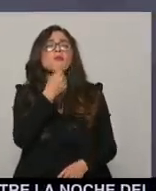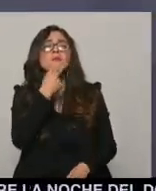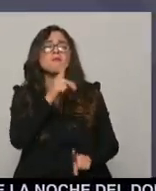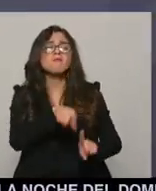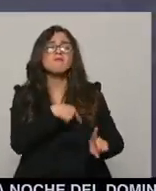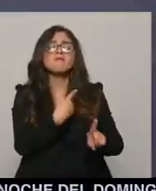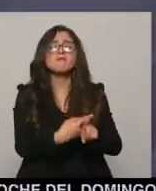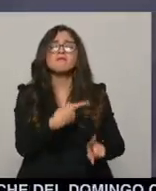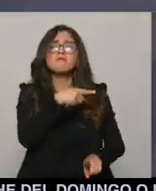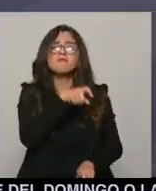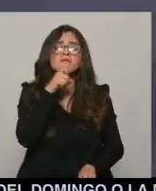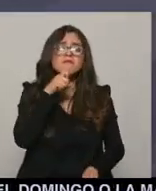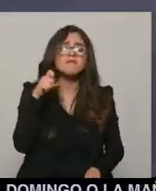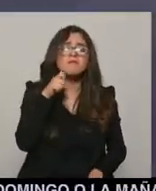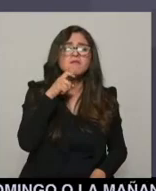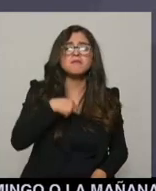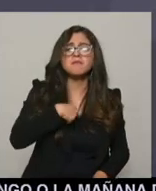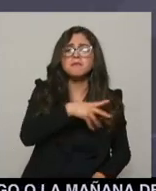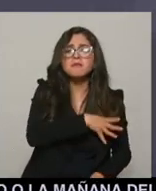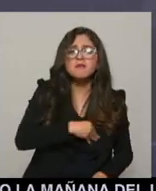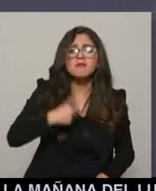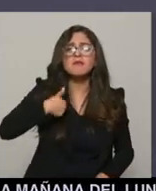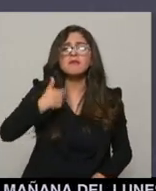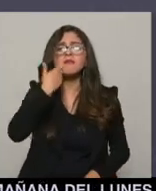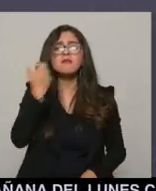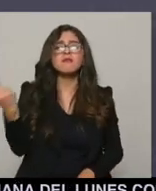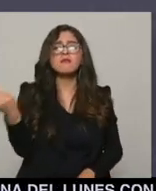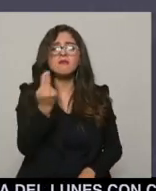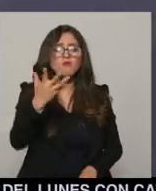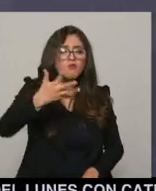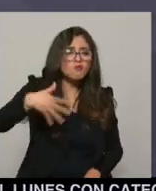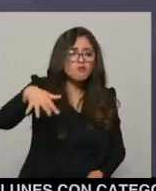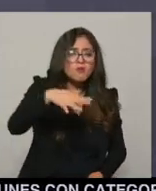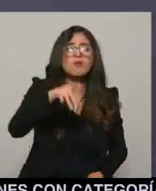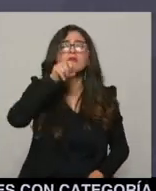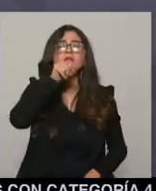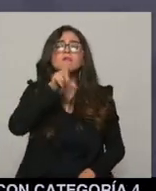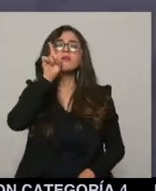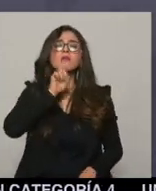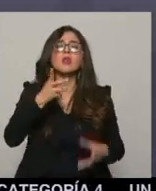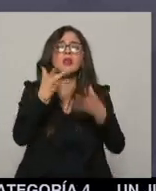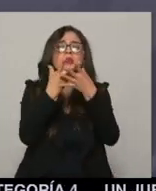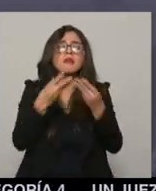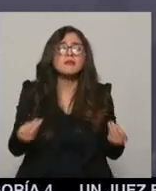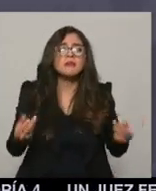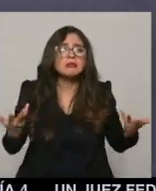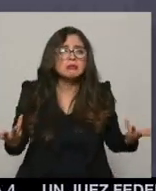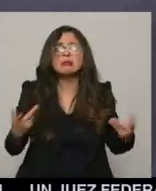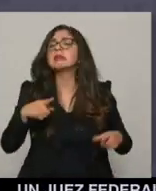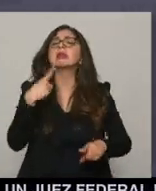queremos que los busquen, y las de las desaparecidas, ¿no? Que también, pues eso es importante, quiénes las